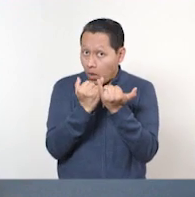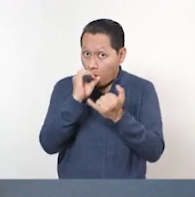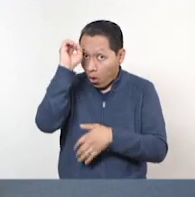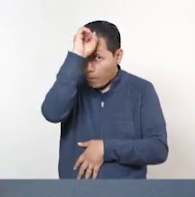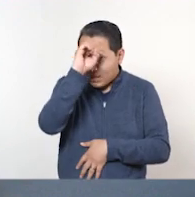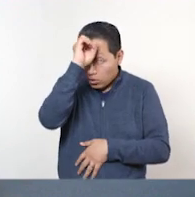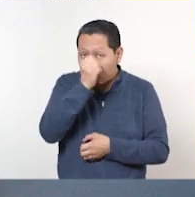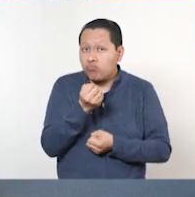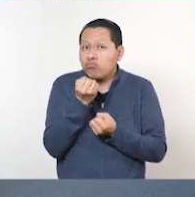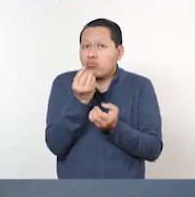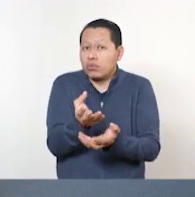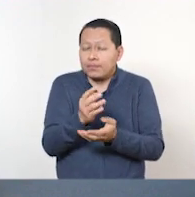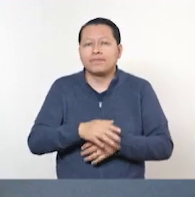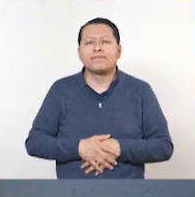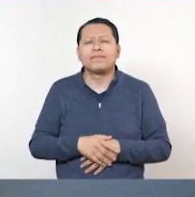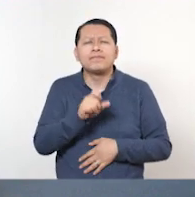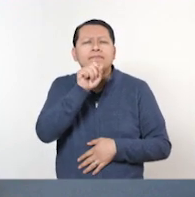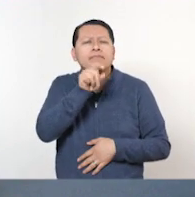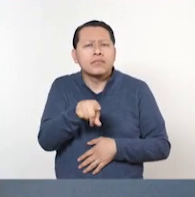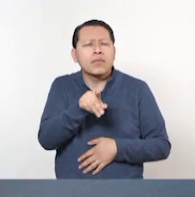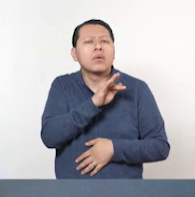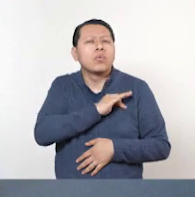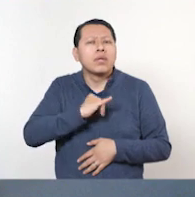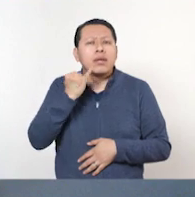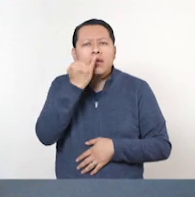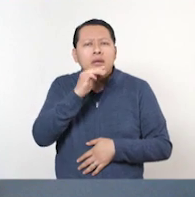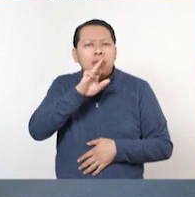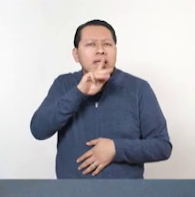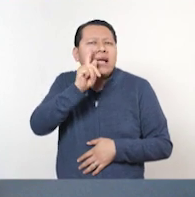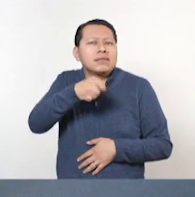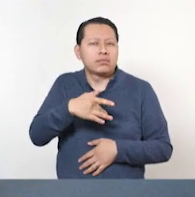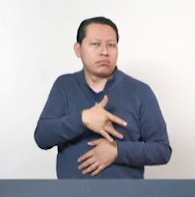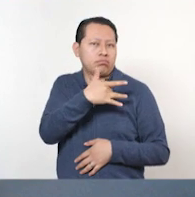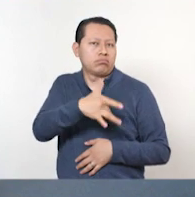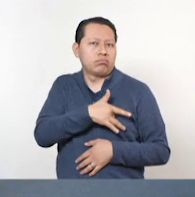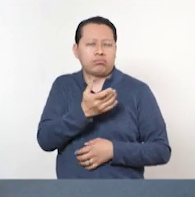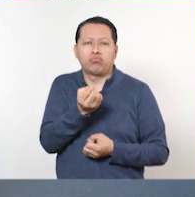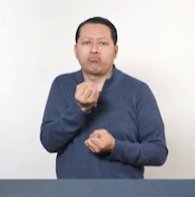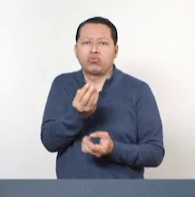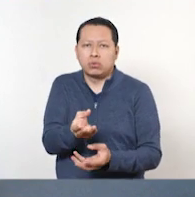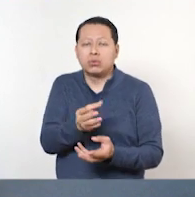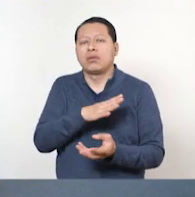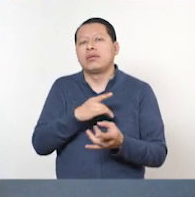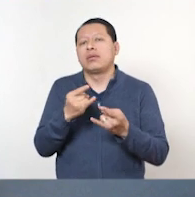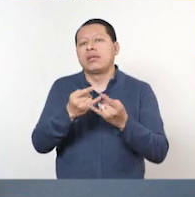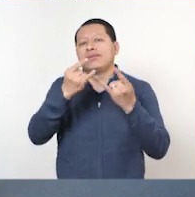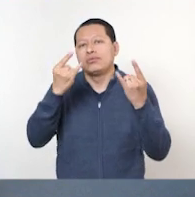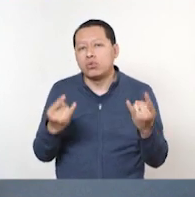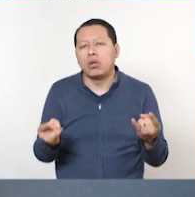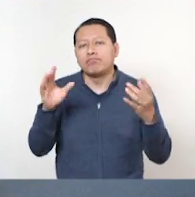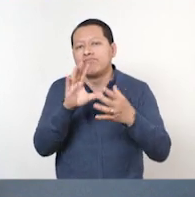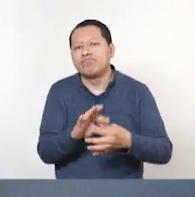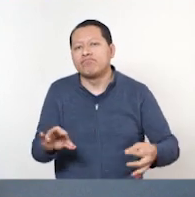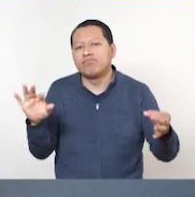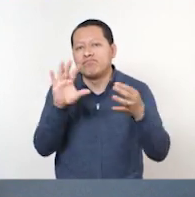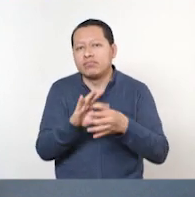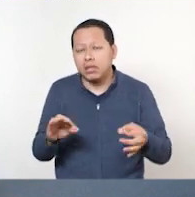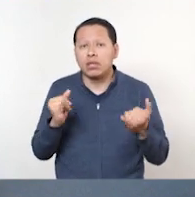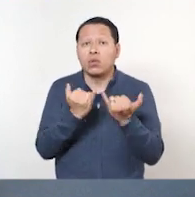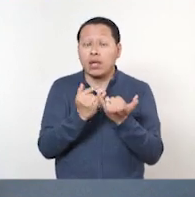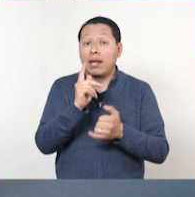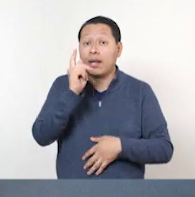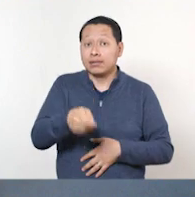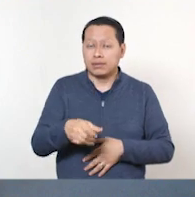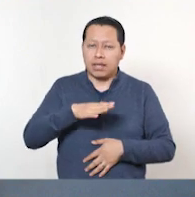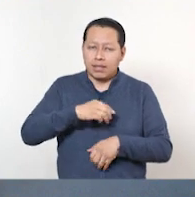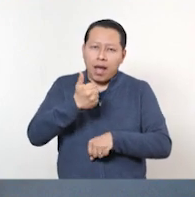nuestras opiniones. A través de nuestra lengua materna expresamos nuestros sentimientos y compartimos nuestras historias. También